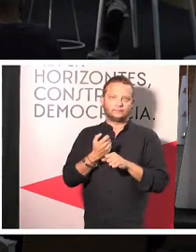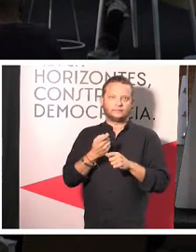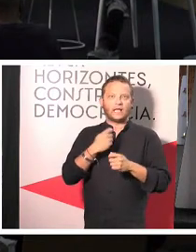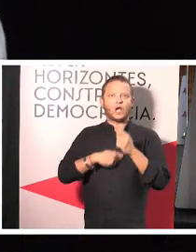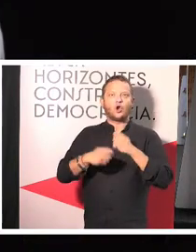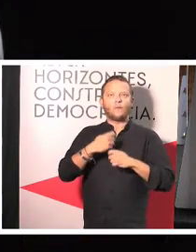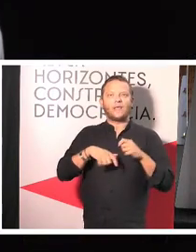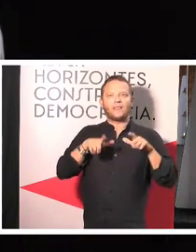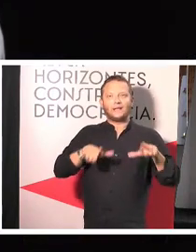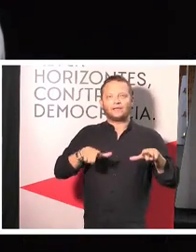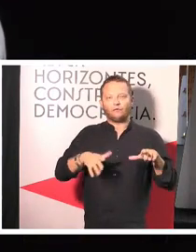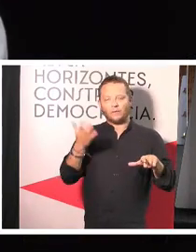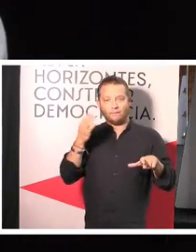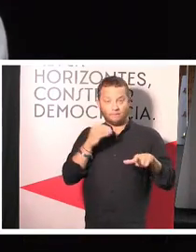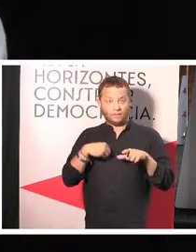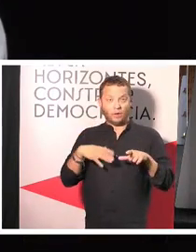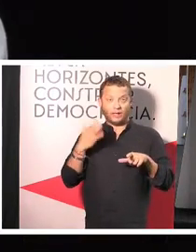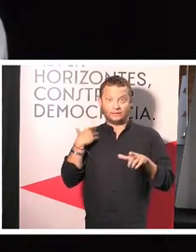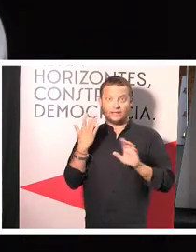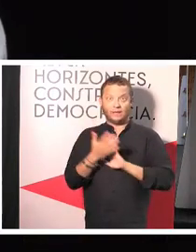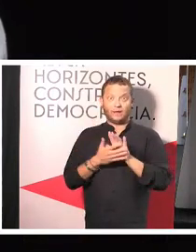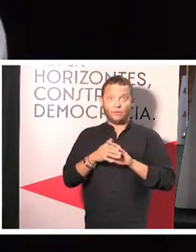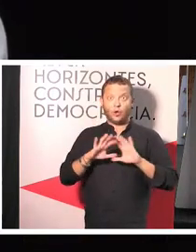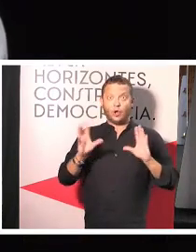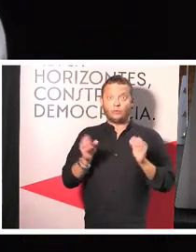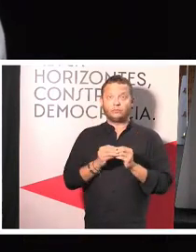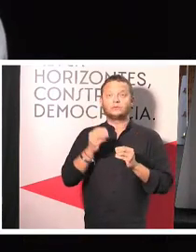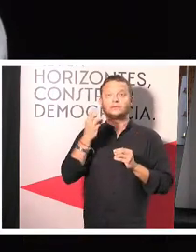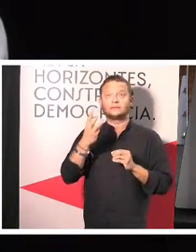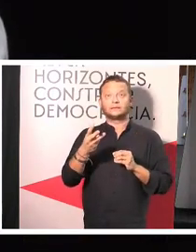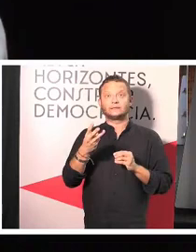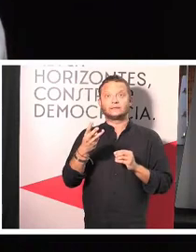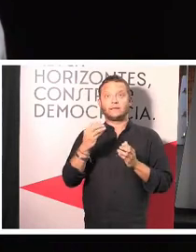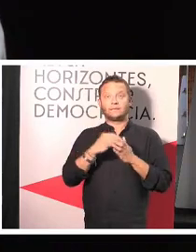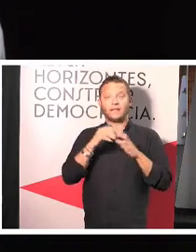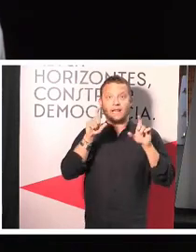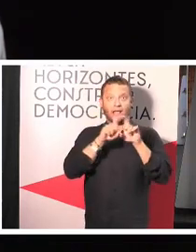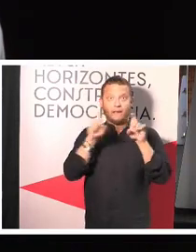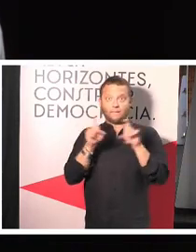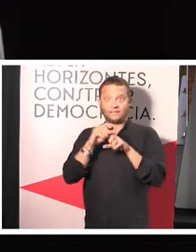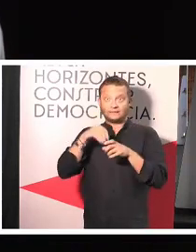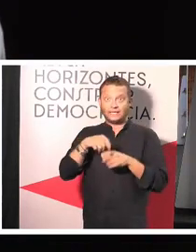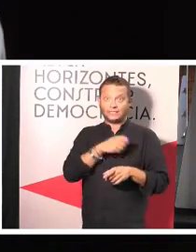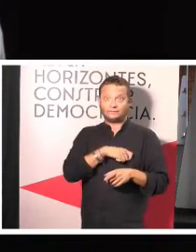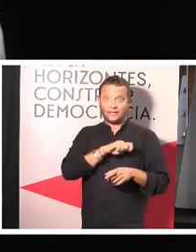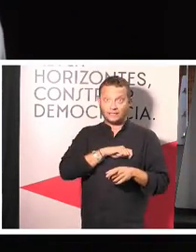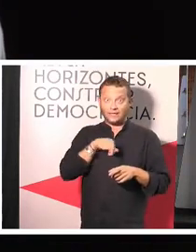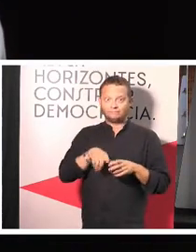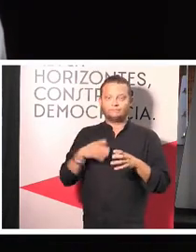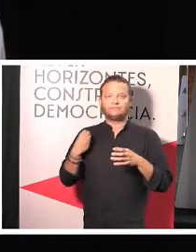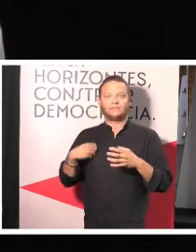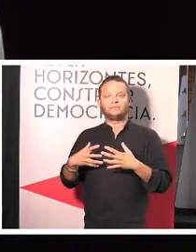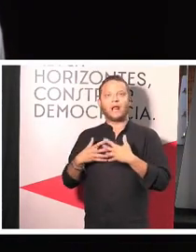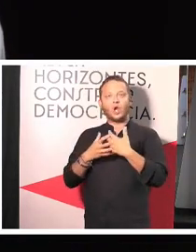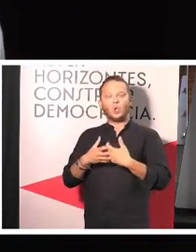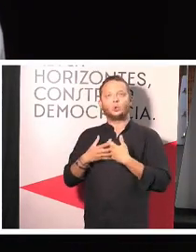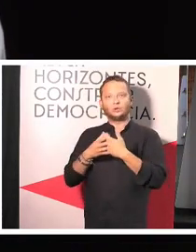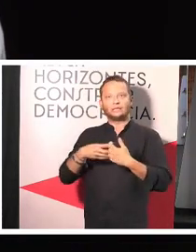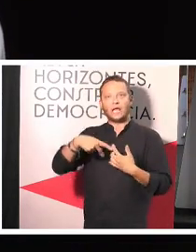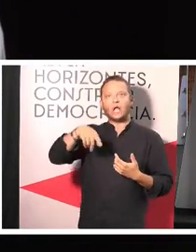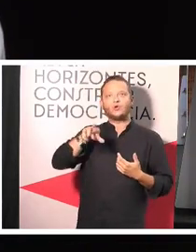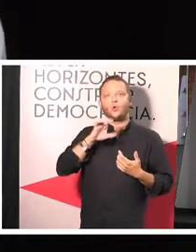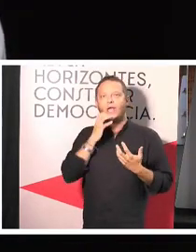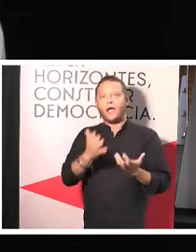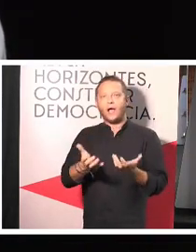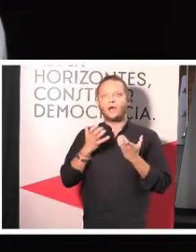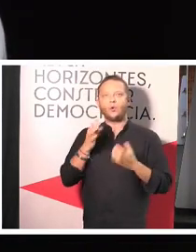economías de plataforma, que hablábamos. Agrupa actualmente unas 3.000 empresas en España. Como parte de esta lucha, Nuri ganó